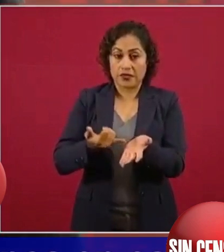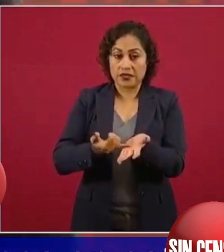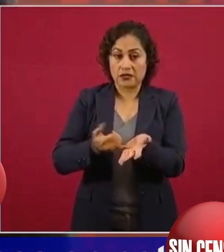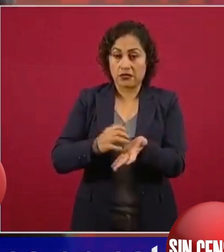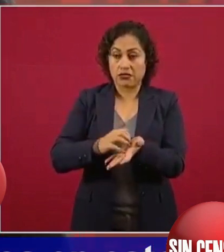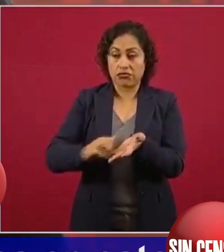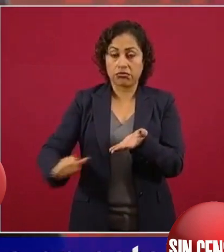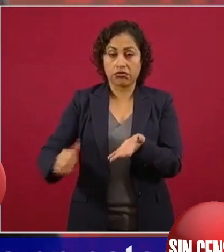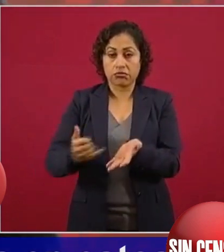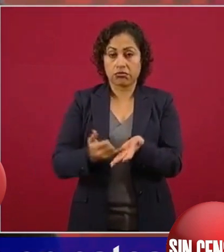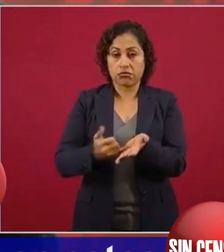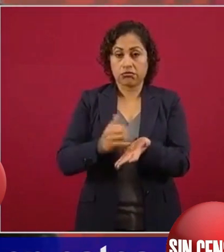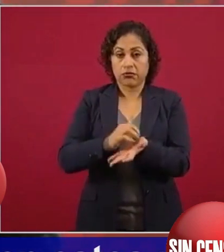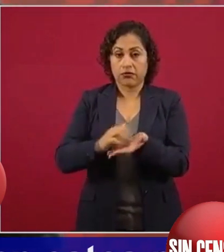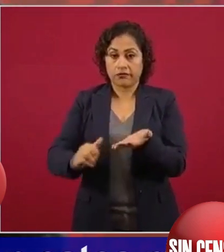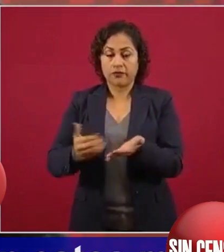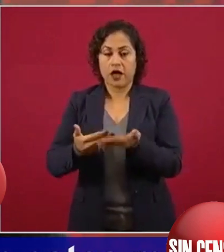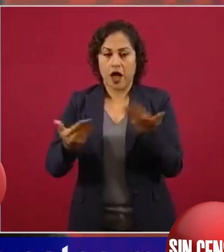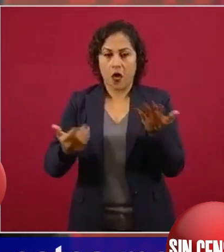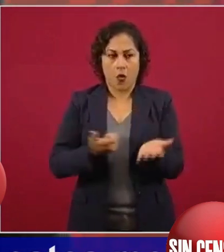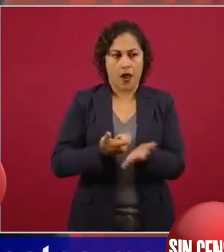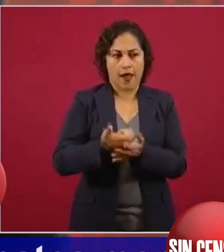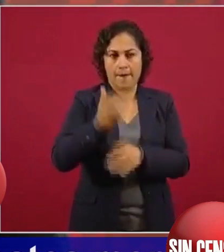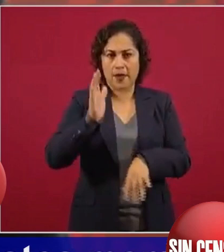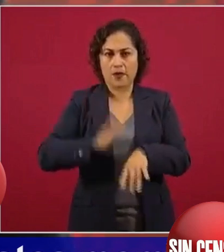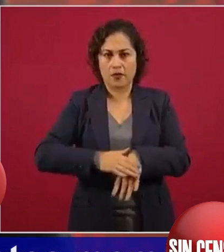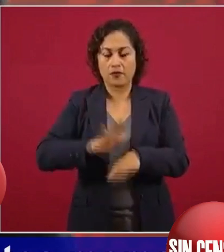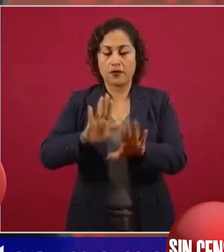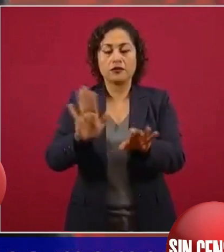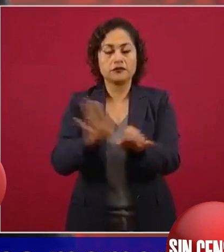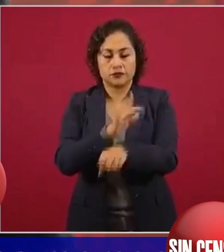porque antes, hasta ahora,